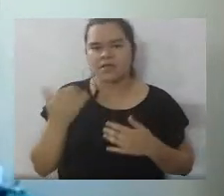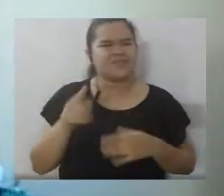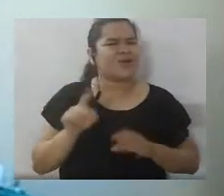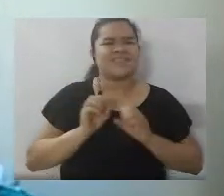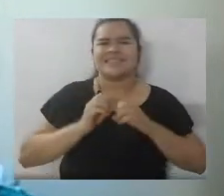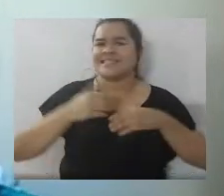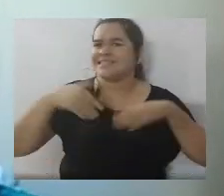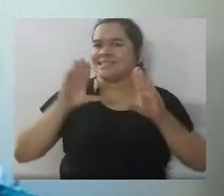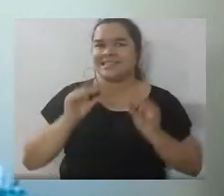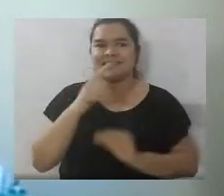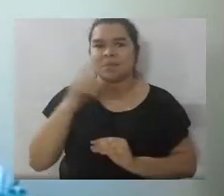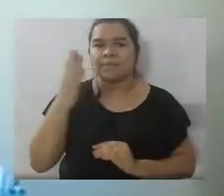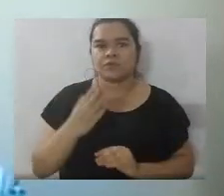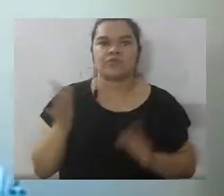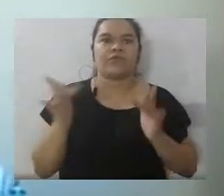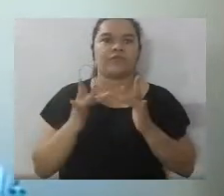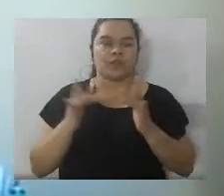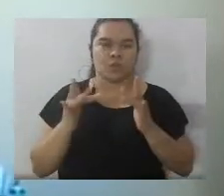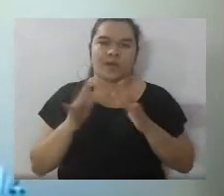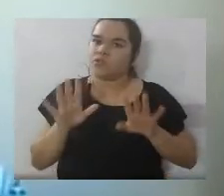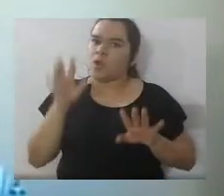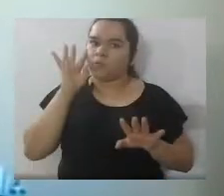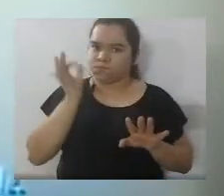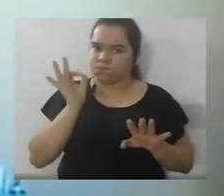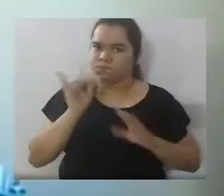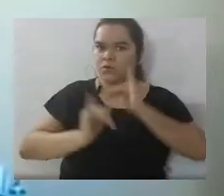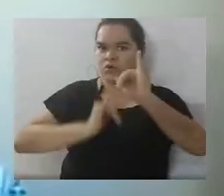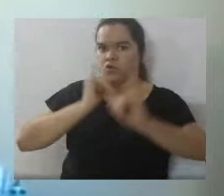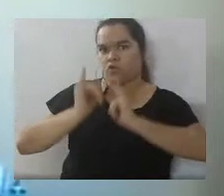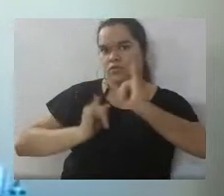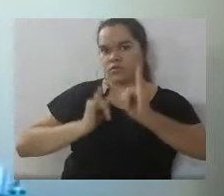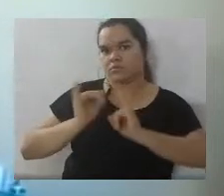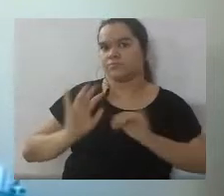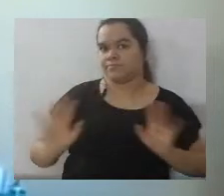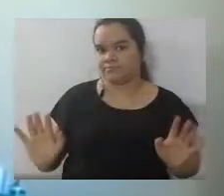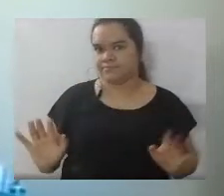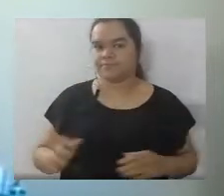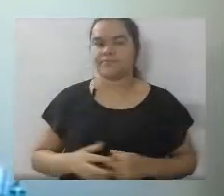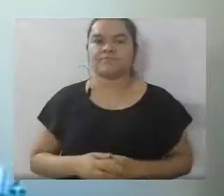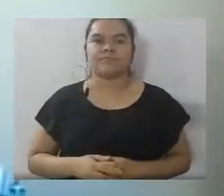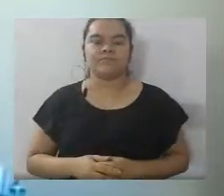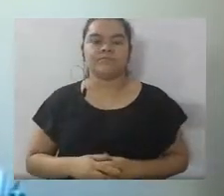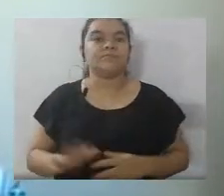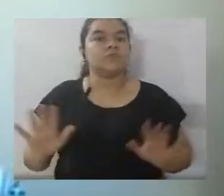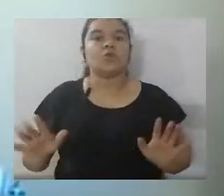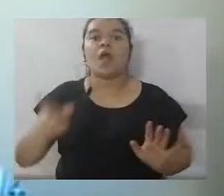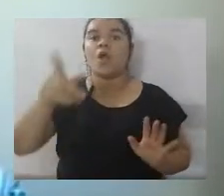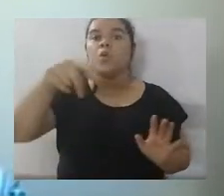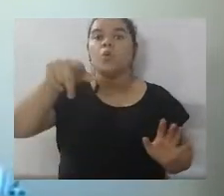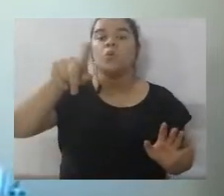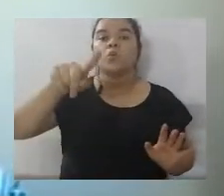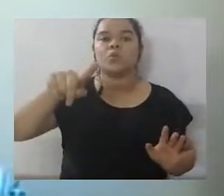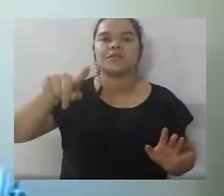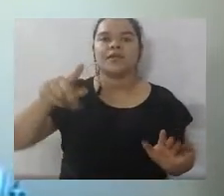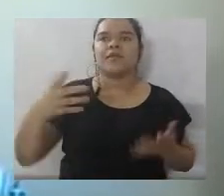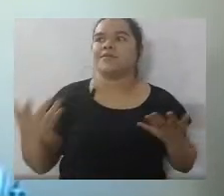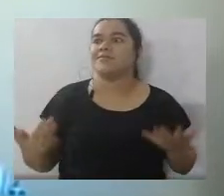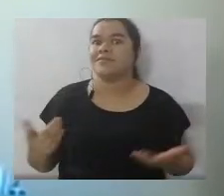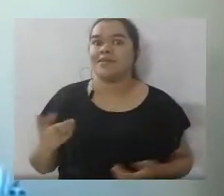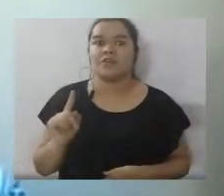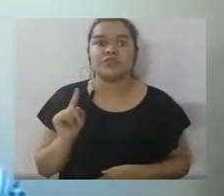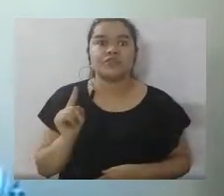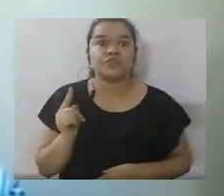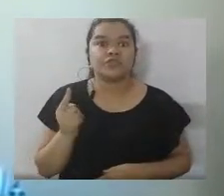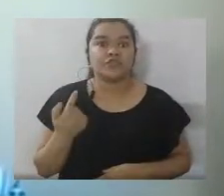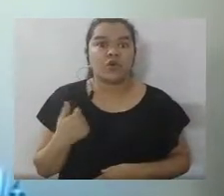hasta ahora lo que tenemos de información. O sea que los chicos no van a quedar librados